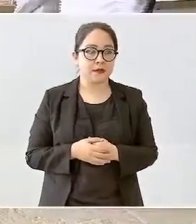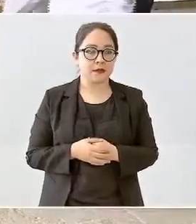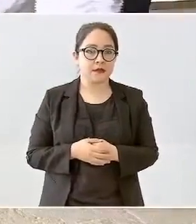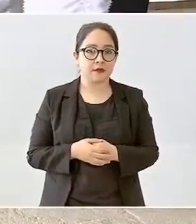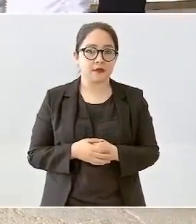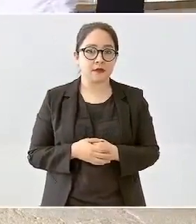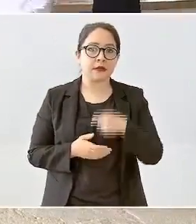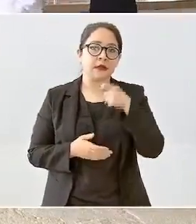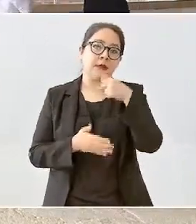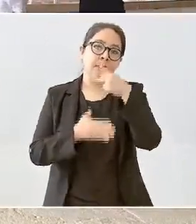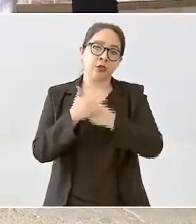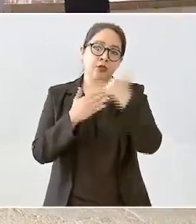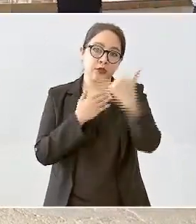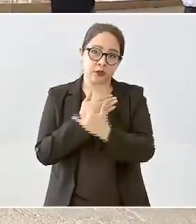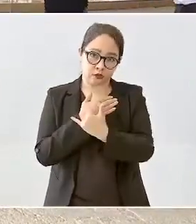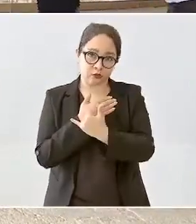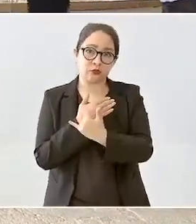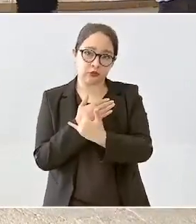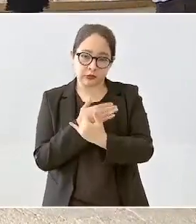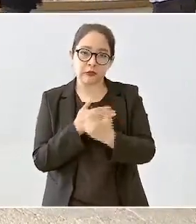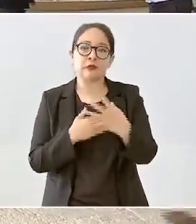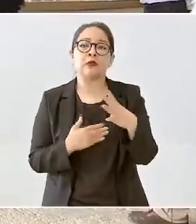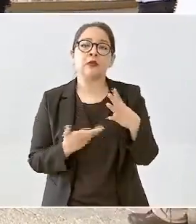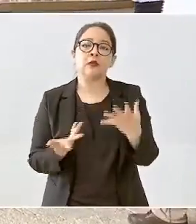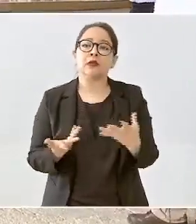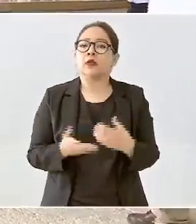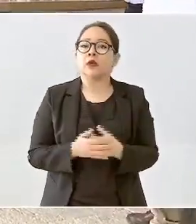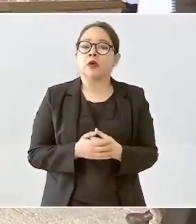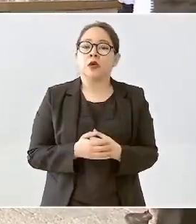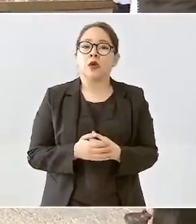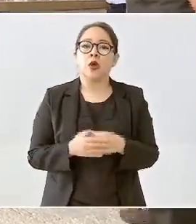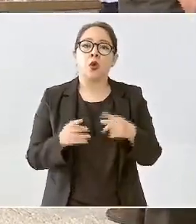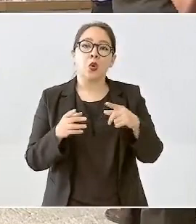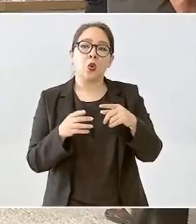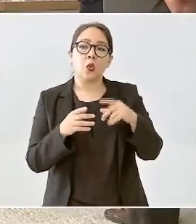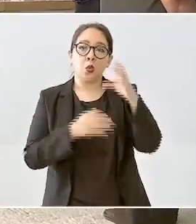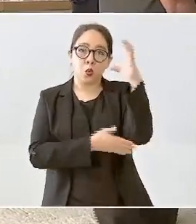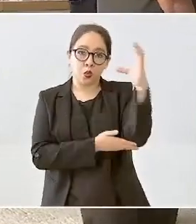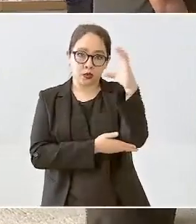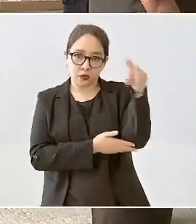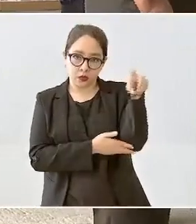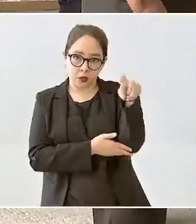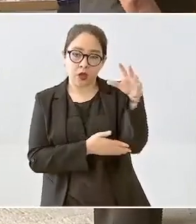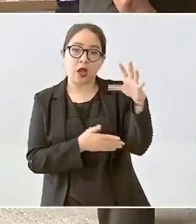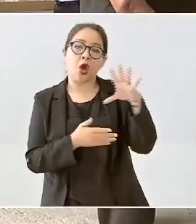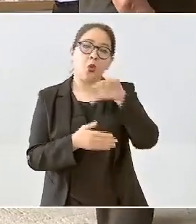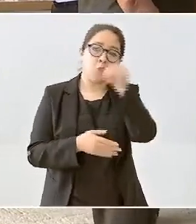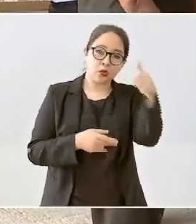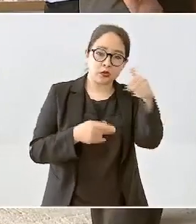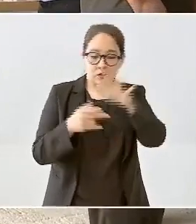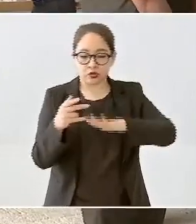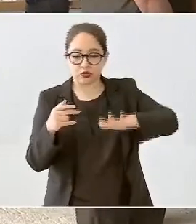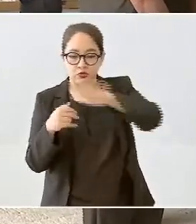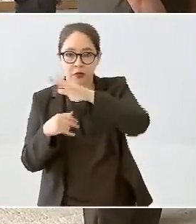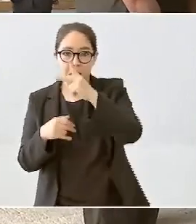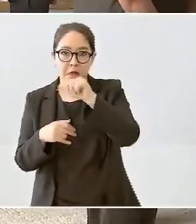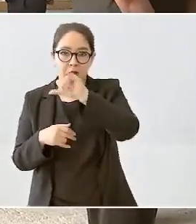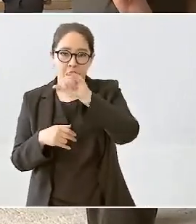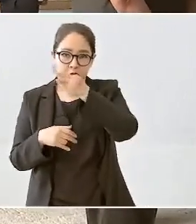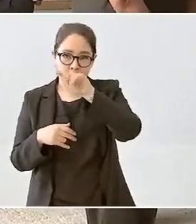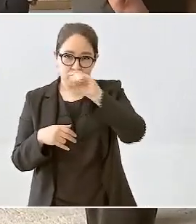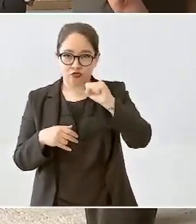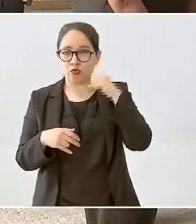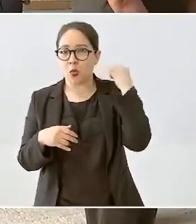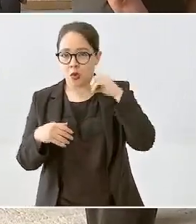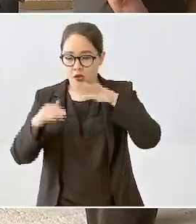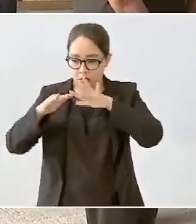Estos son los proyectos, señor presidente, que tenemos para el puerto de Coatzacoalcos y la zona de Pajaritos. Nosotros estamos